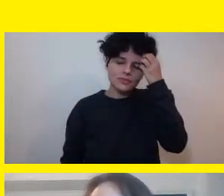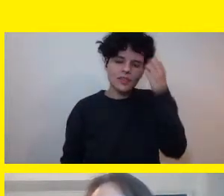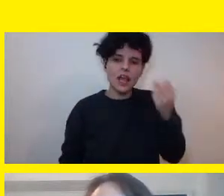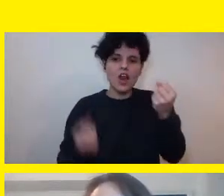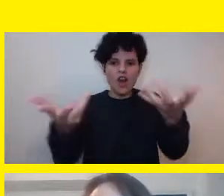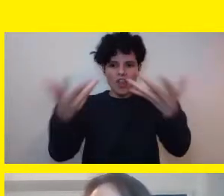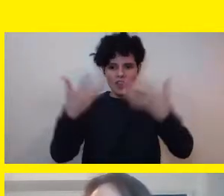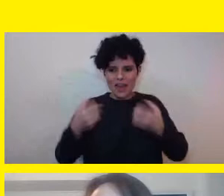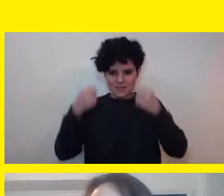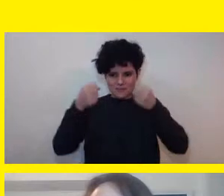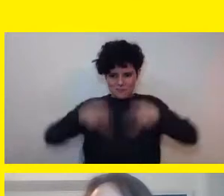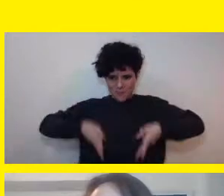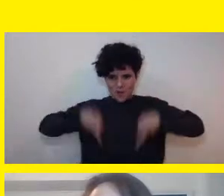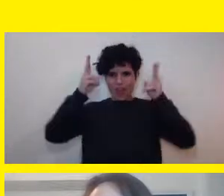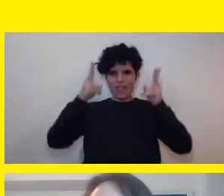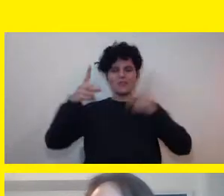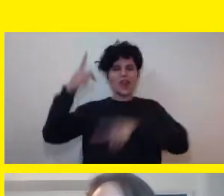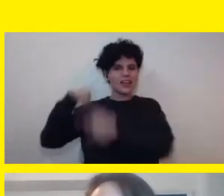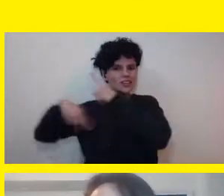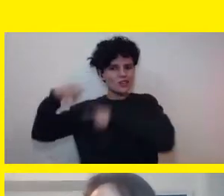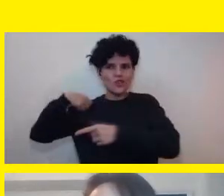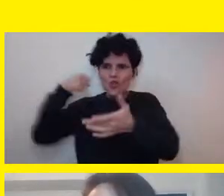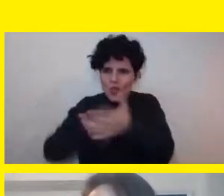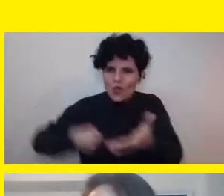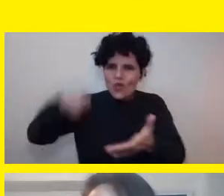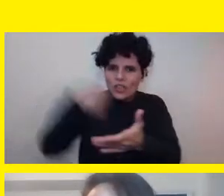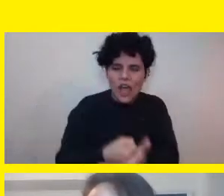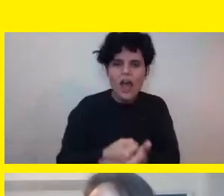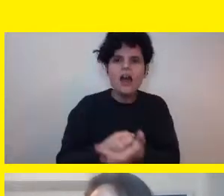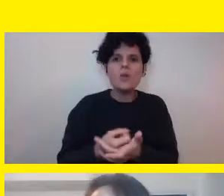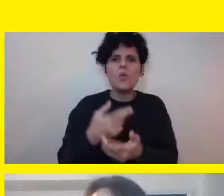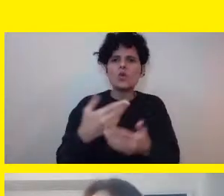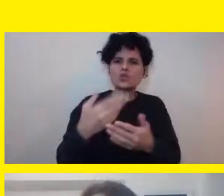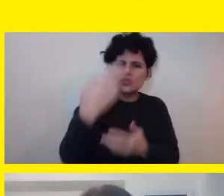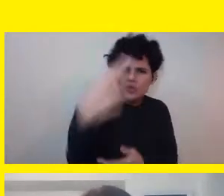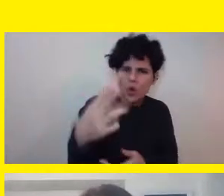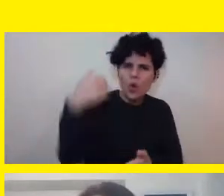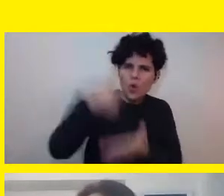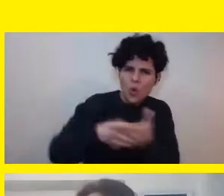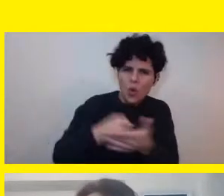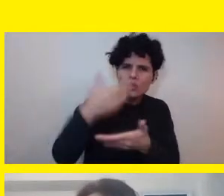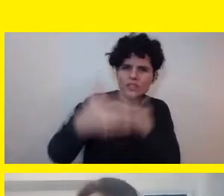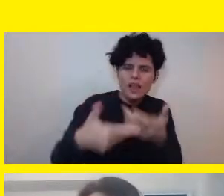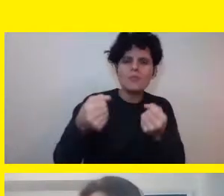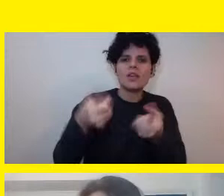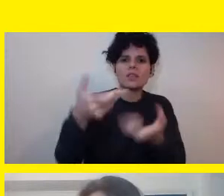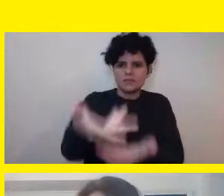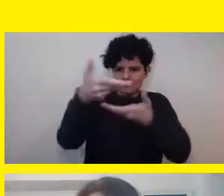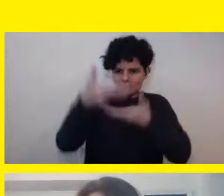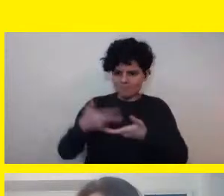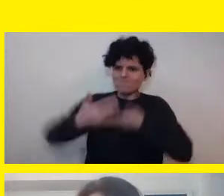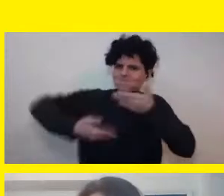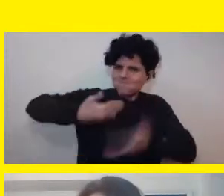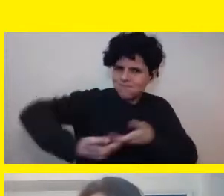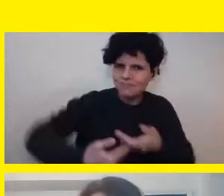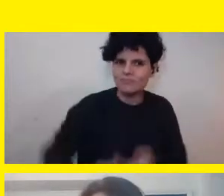que es admirable y que podemos tomar la posta para poder continuarla. Muchas gracias, Constanza. Aide.